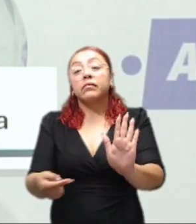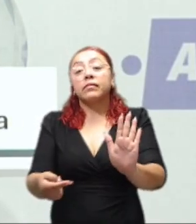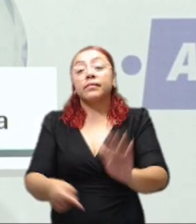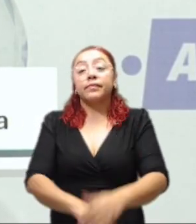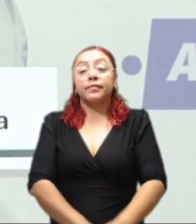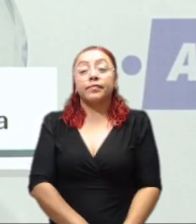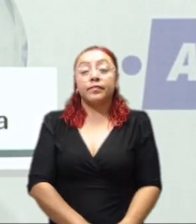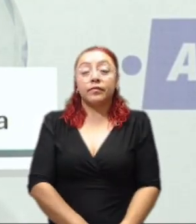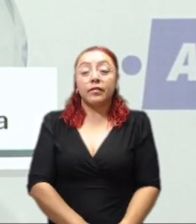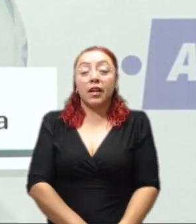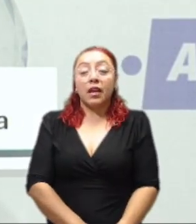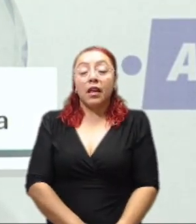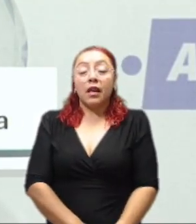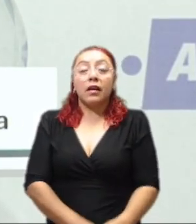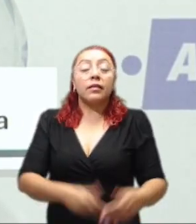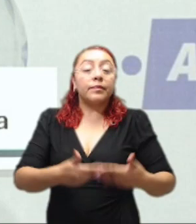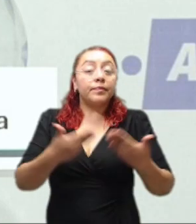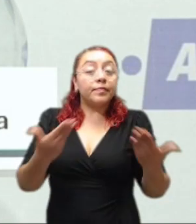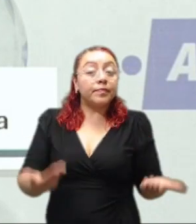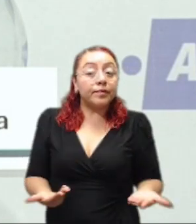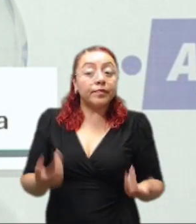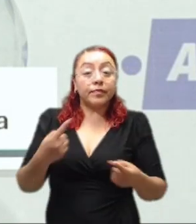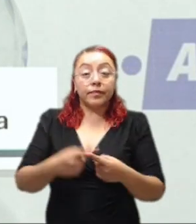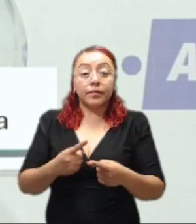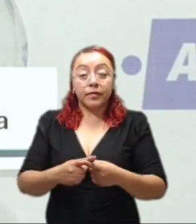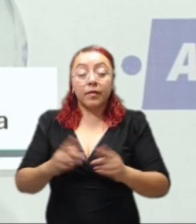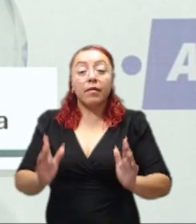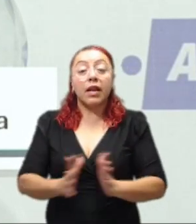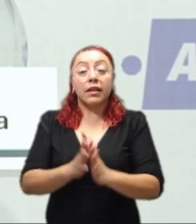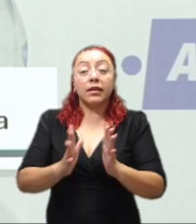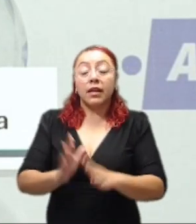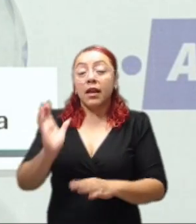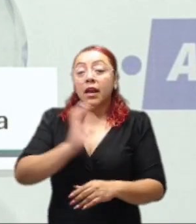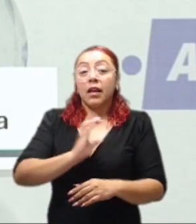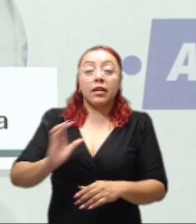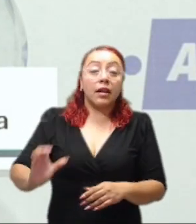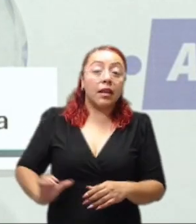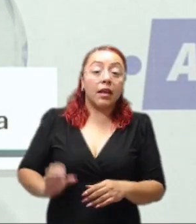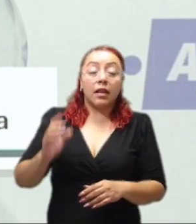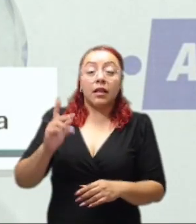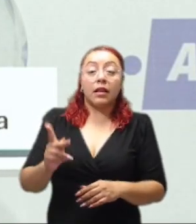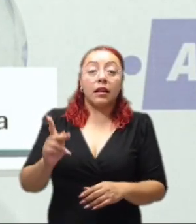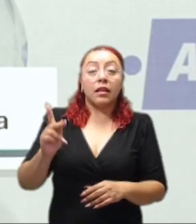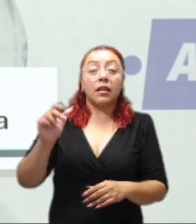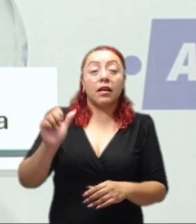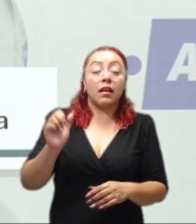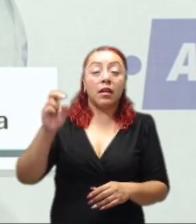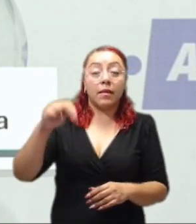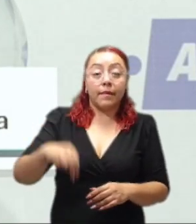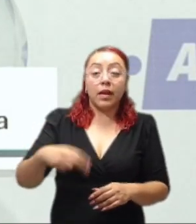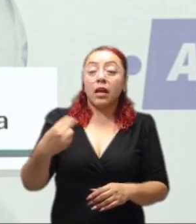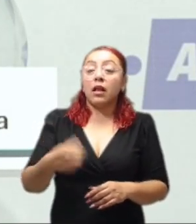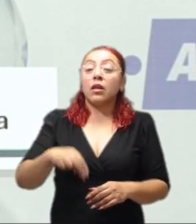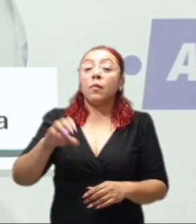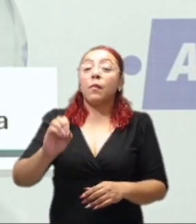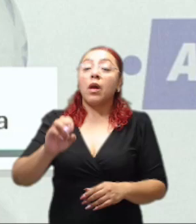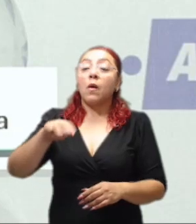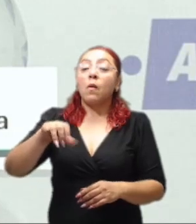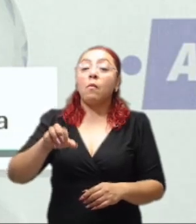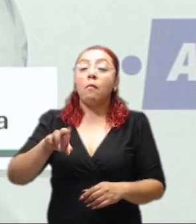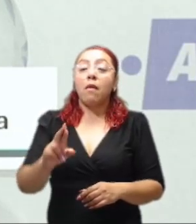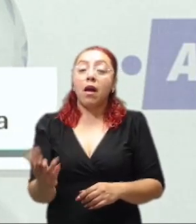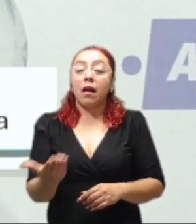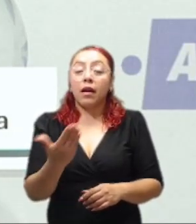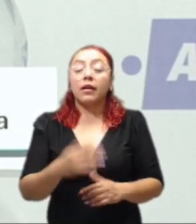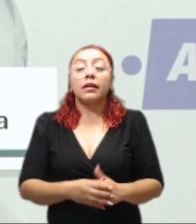pregunta ahora corresponde la participación al candidato del partido Acción Nacional Omar Padilla adelante Muchas gracias Bueno